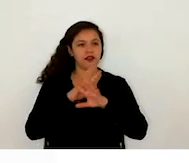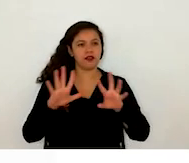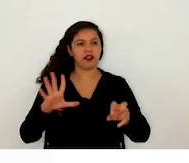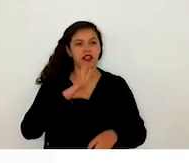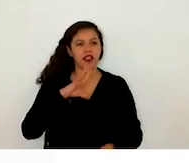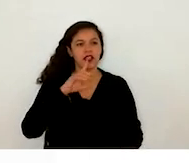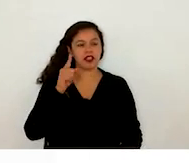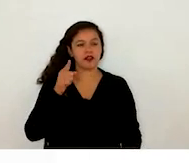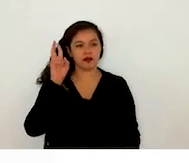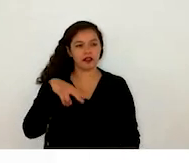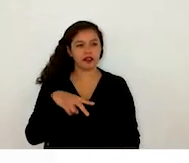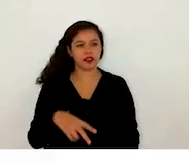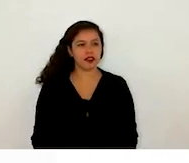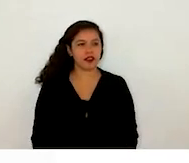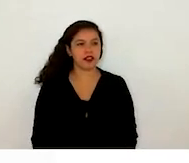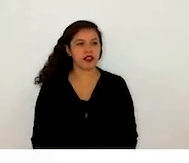verdad